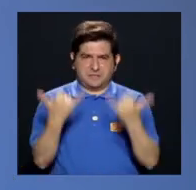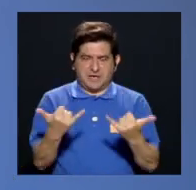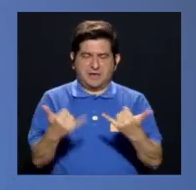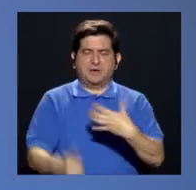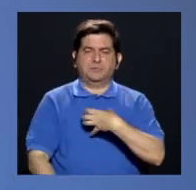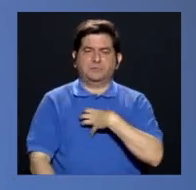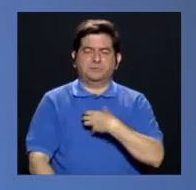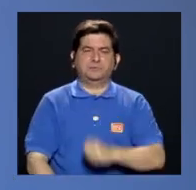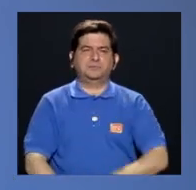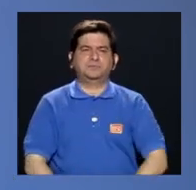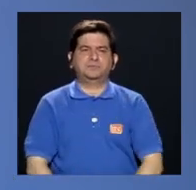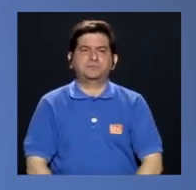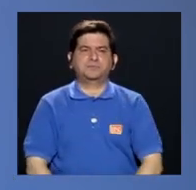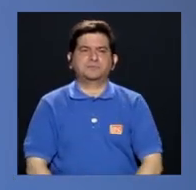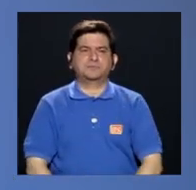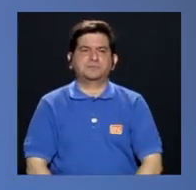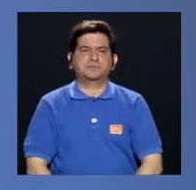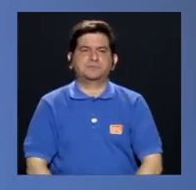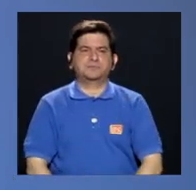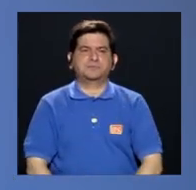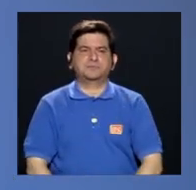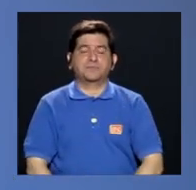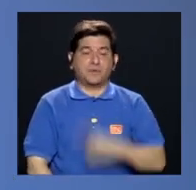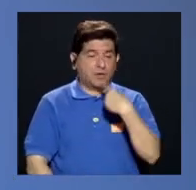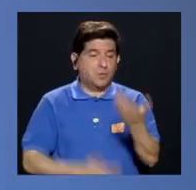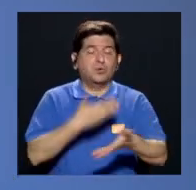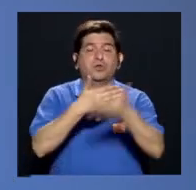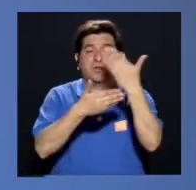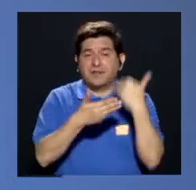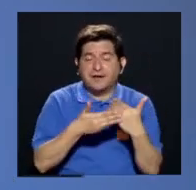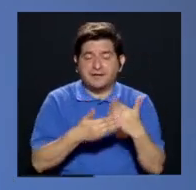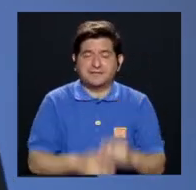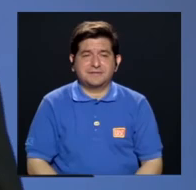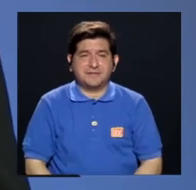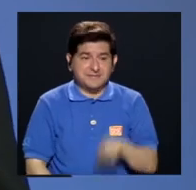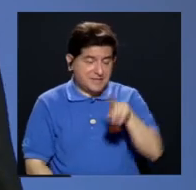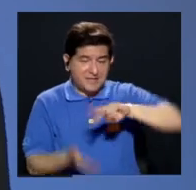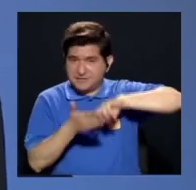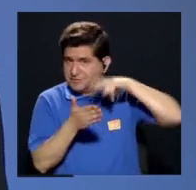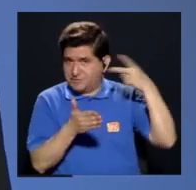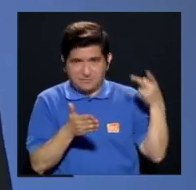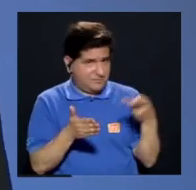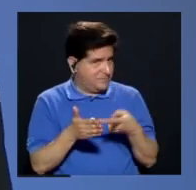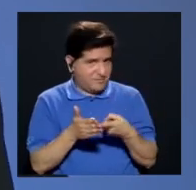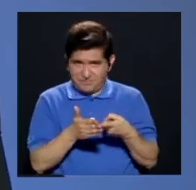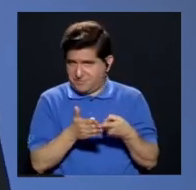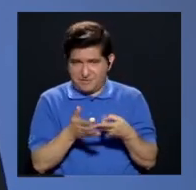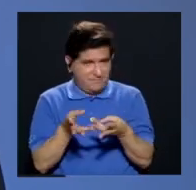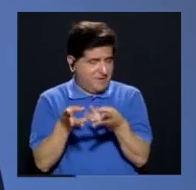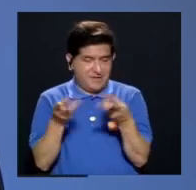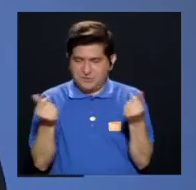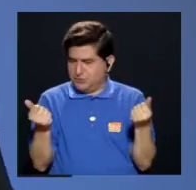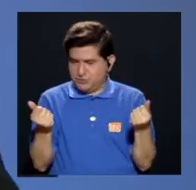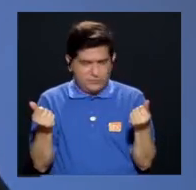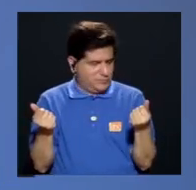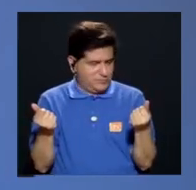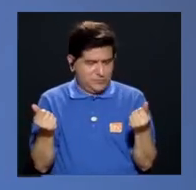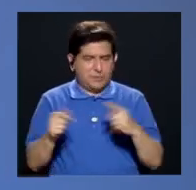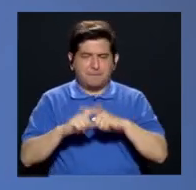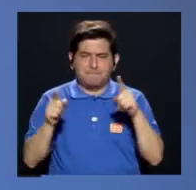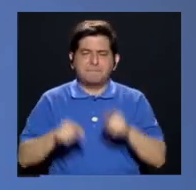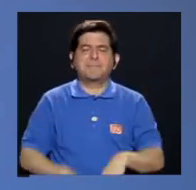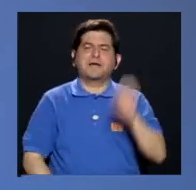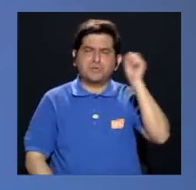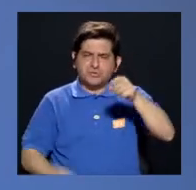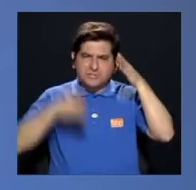propiedad. Como lo acabo de apuntar, si bien esto no es una solución,